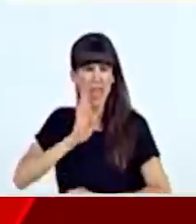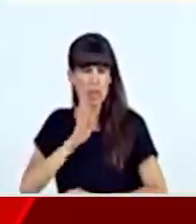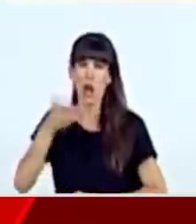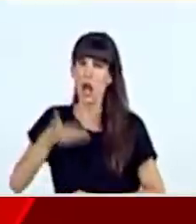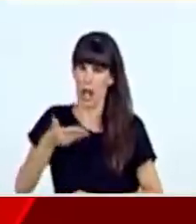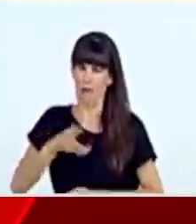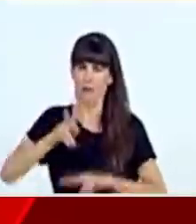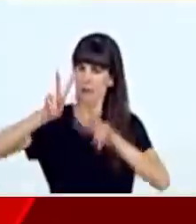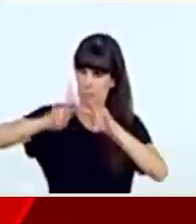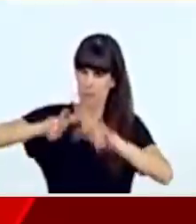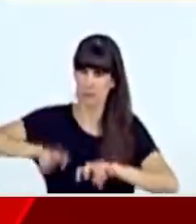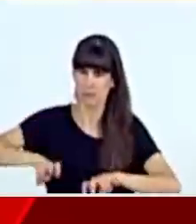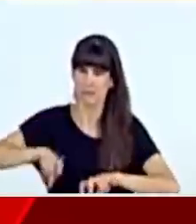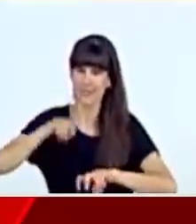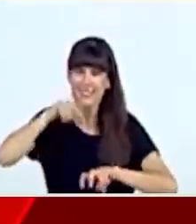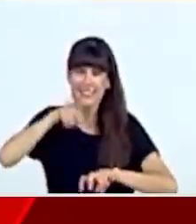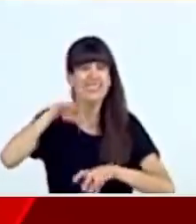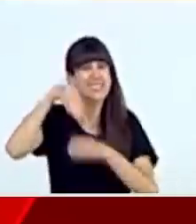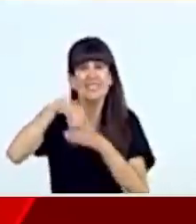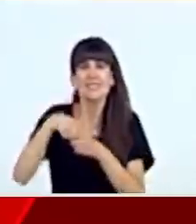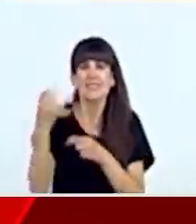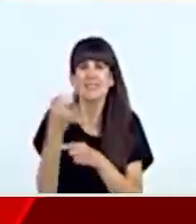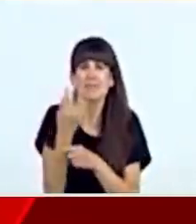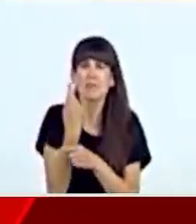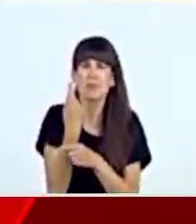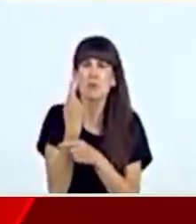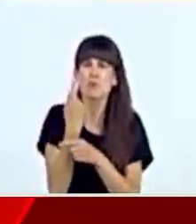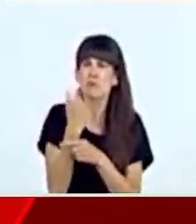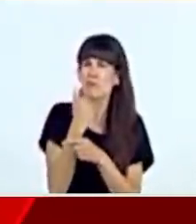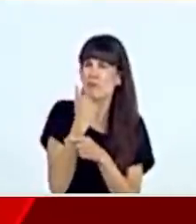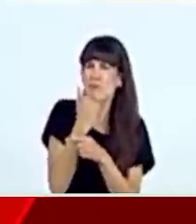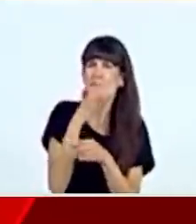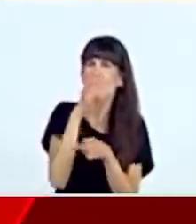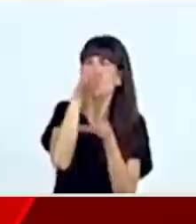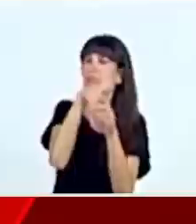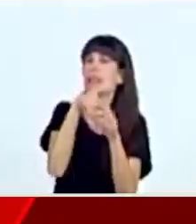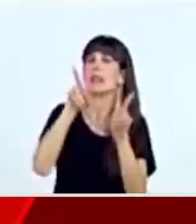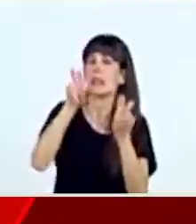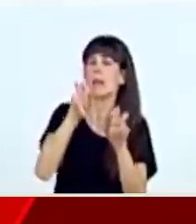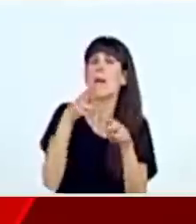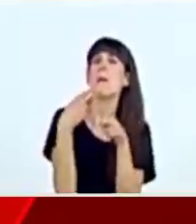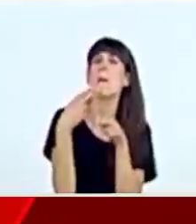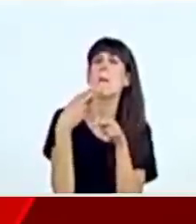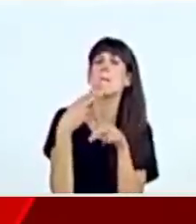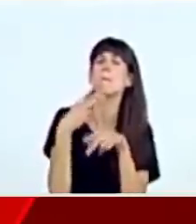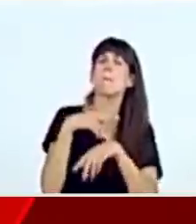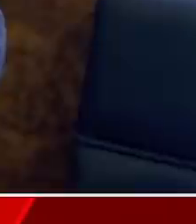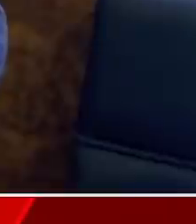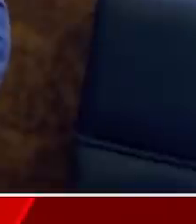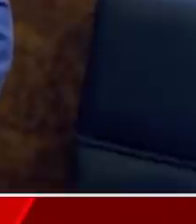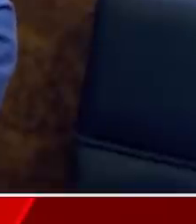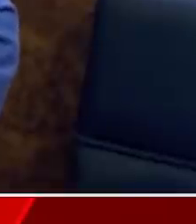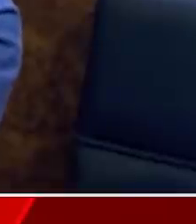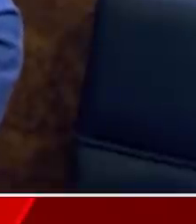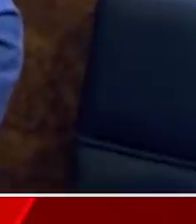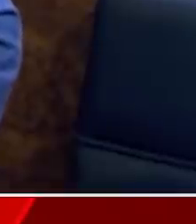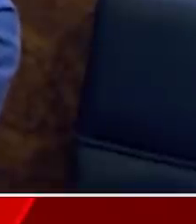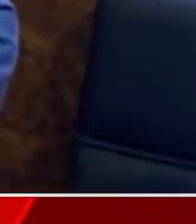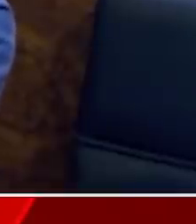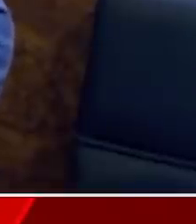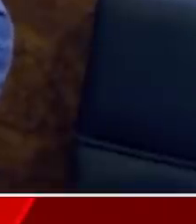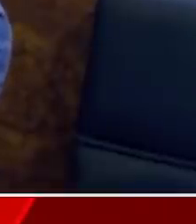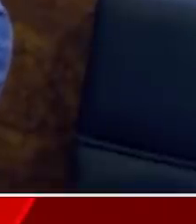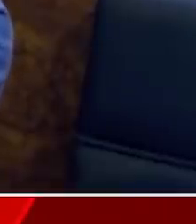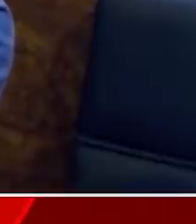medios de la justicia con el fin de acusar a unos inocentes e intentar llevarse durante un medio de comunicación. Yo, la verdad que no llego a saber